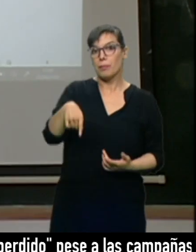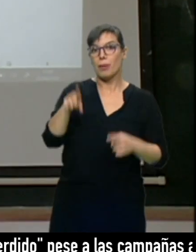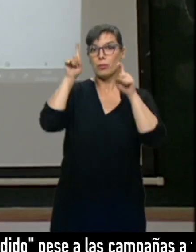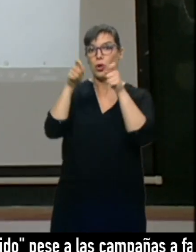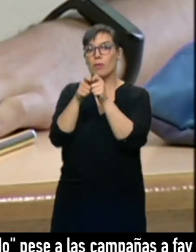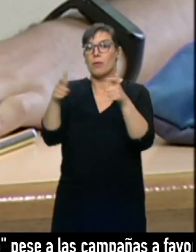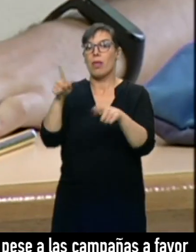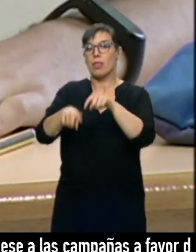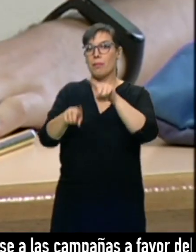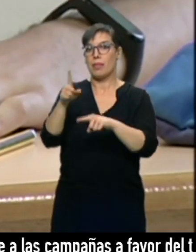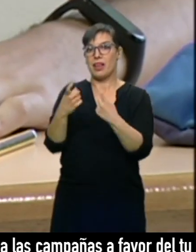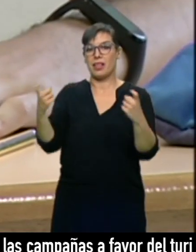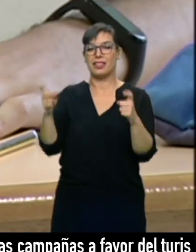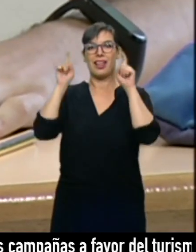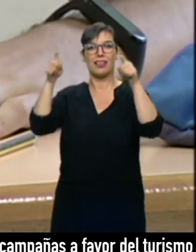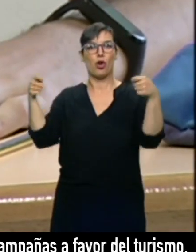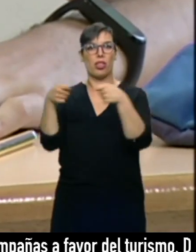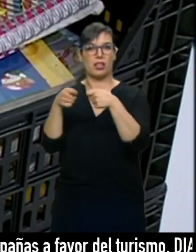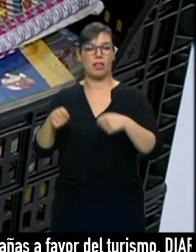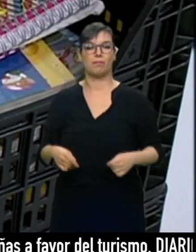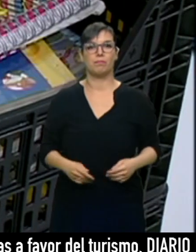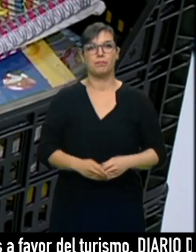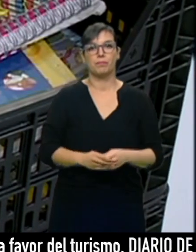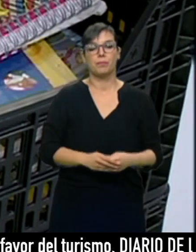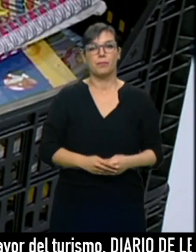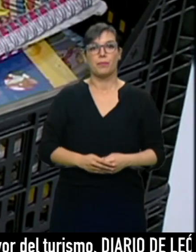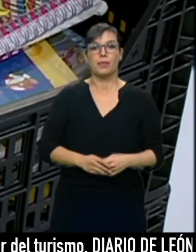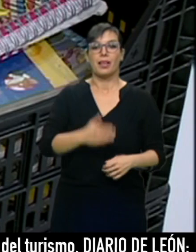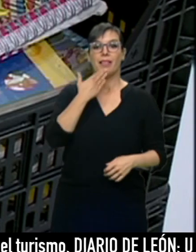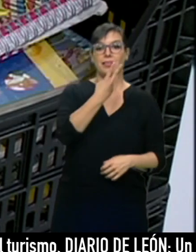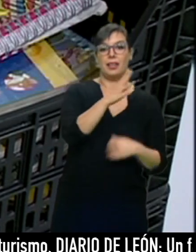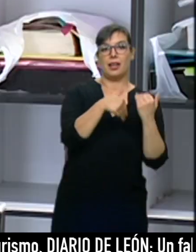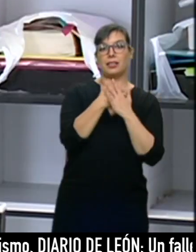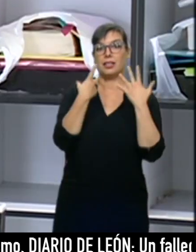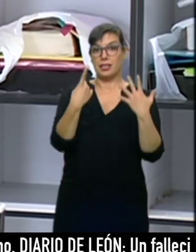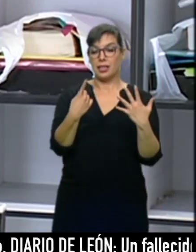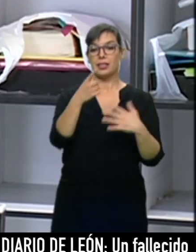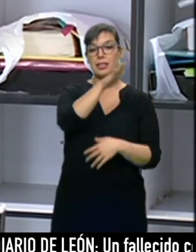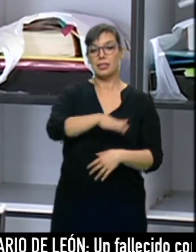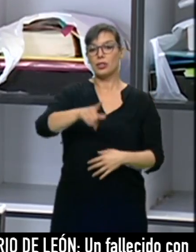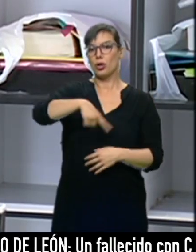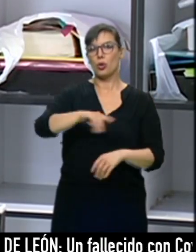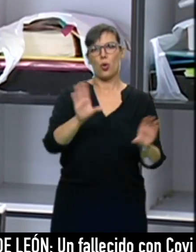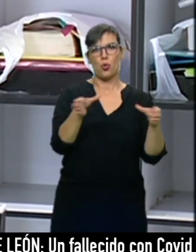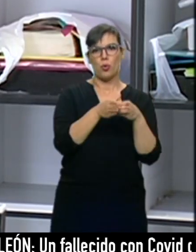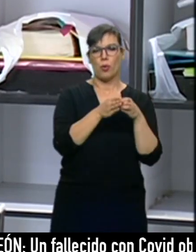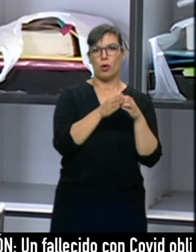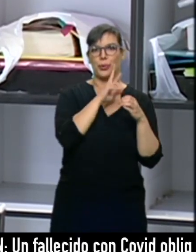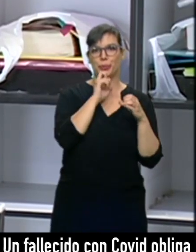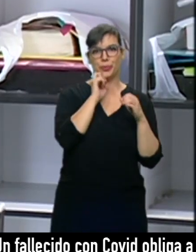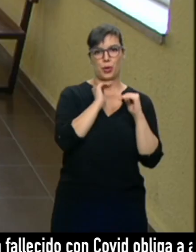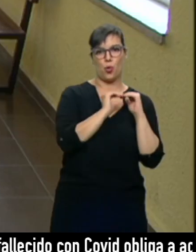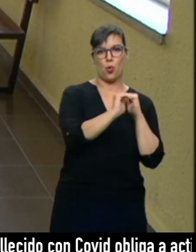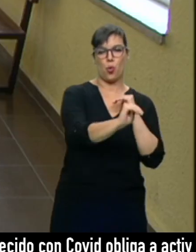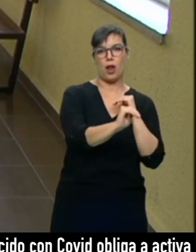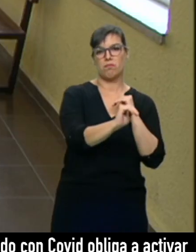que se necesiten en la enseñanza concertada. Entre los 3 y los 6 años, los niños formarán grupos burbuja de entre 22 y